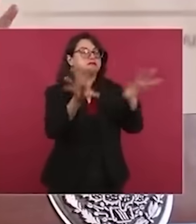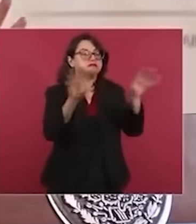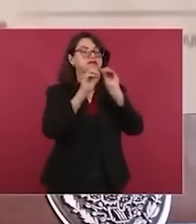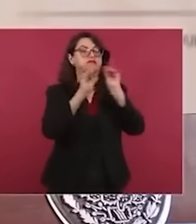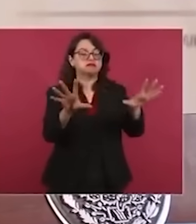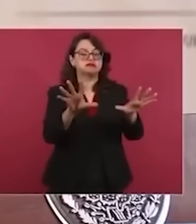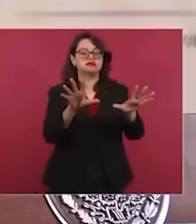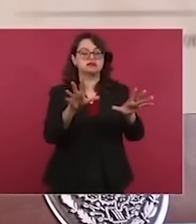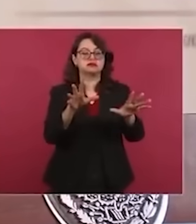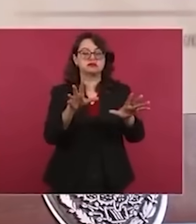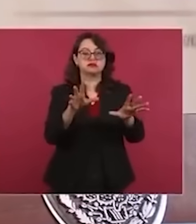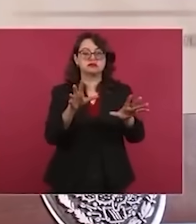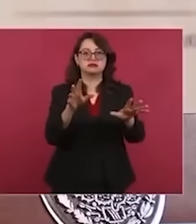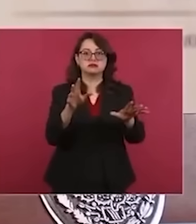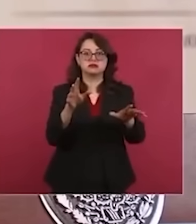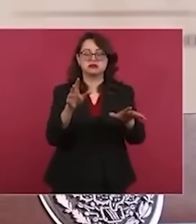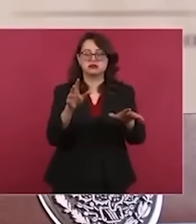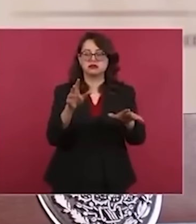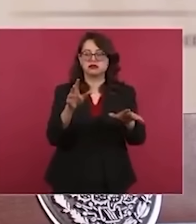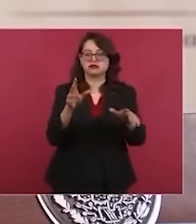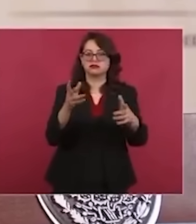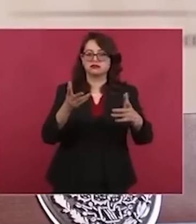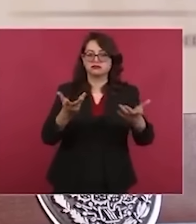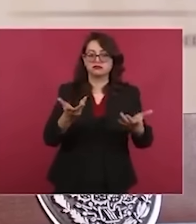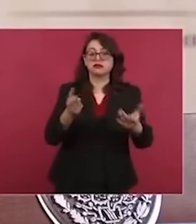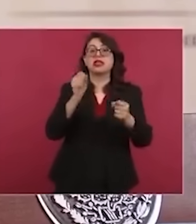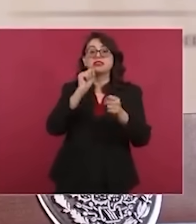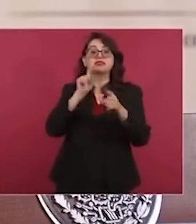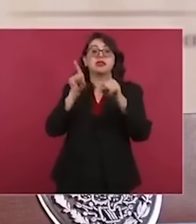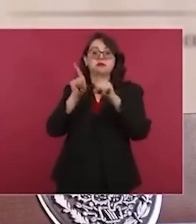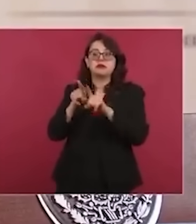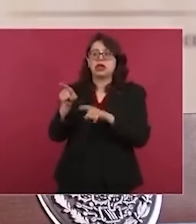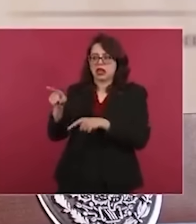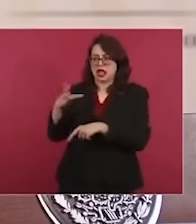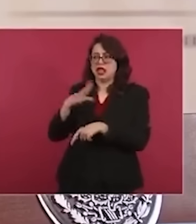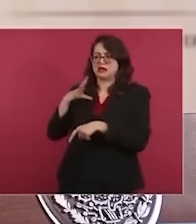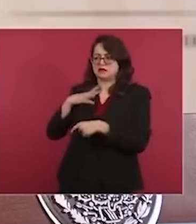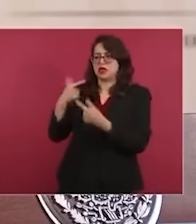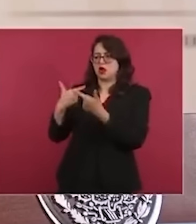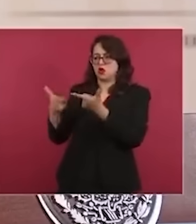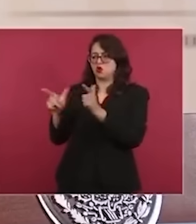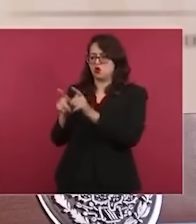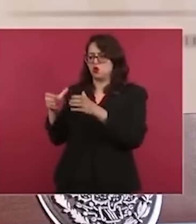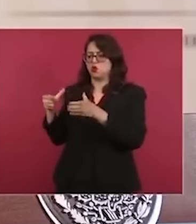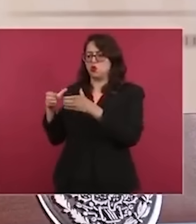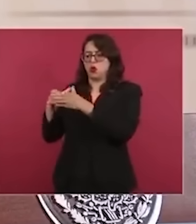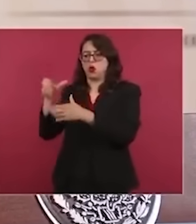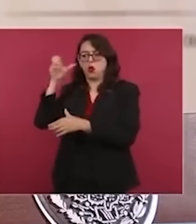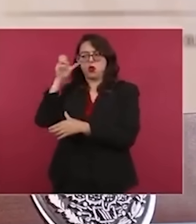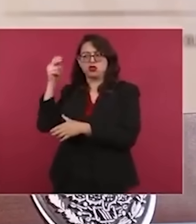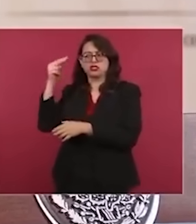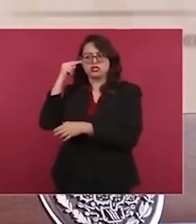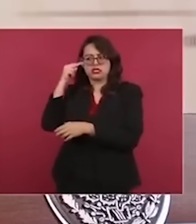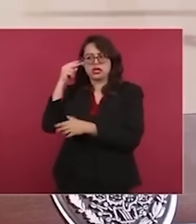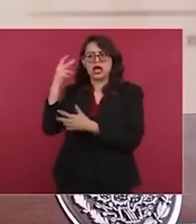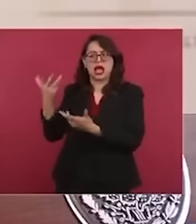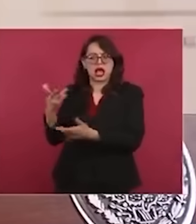hubo tanto no este todo fue Rusia se invitó